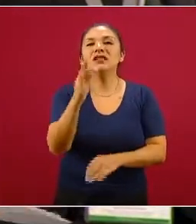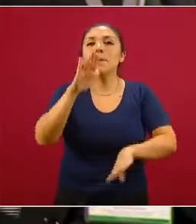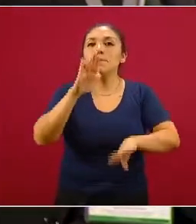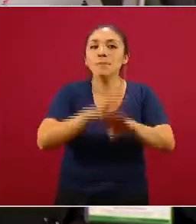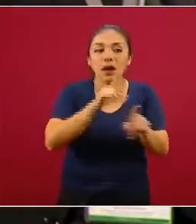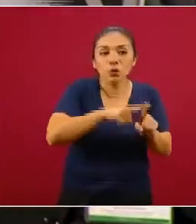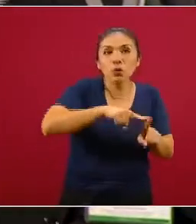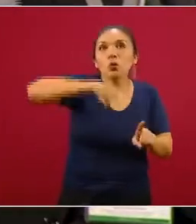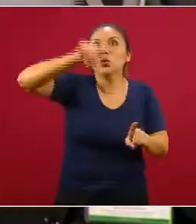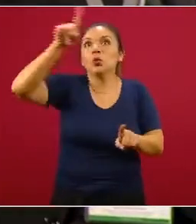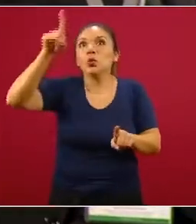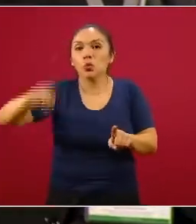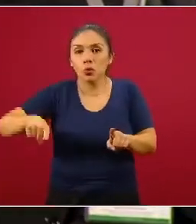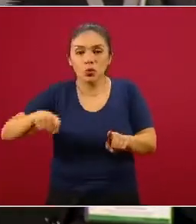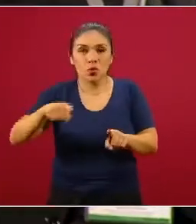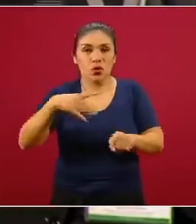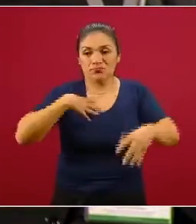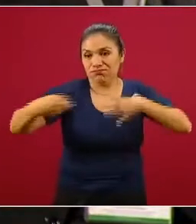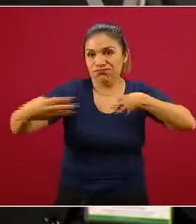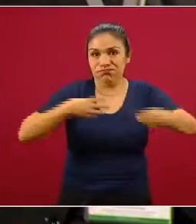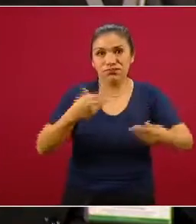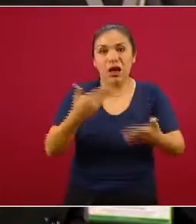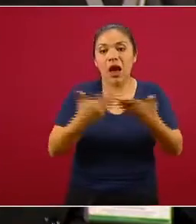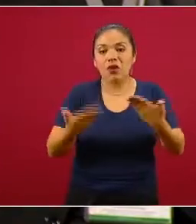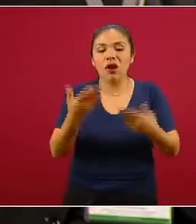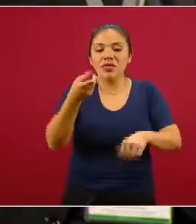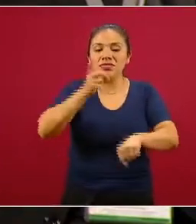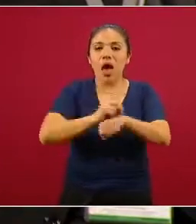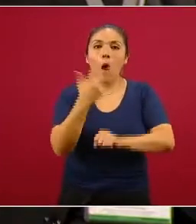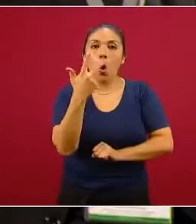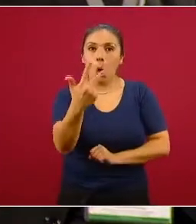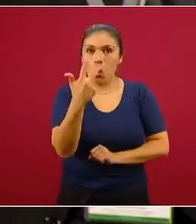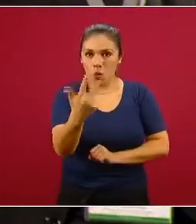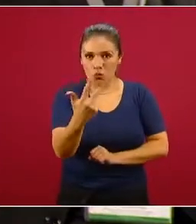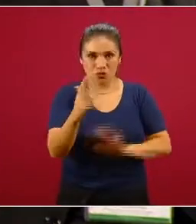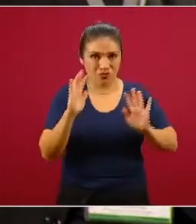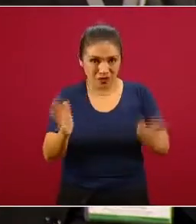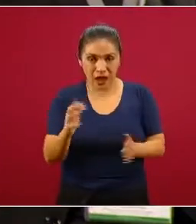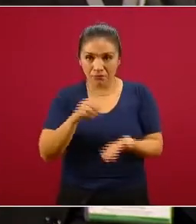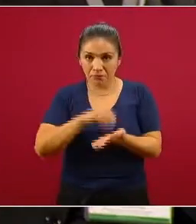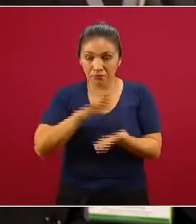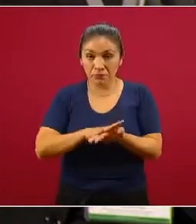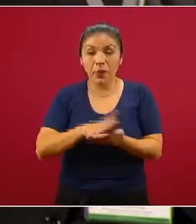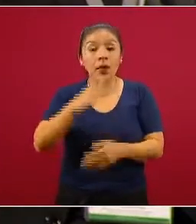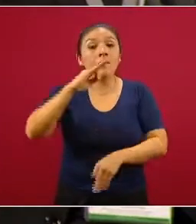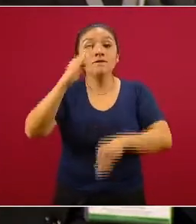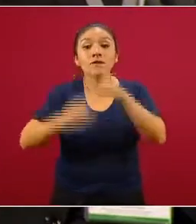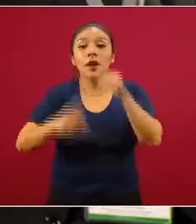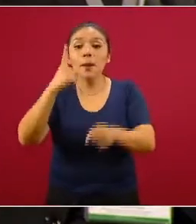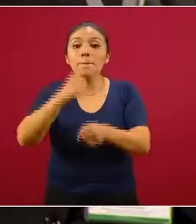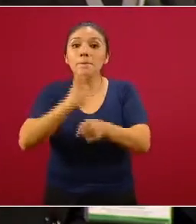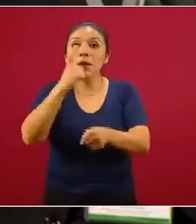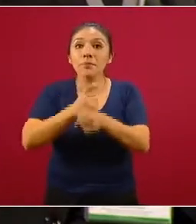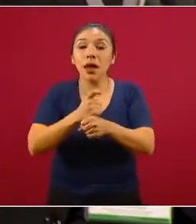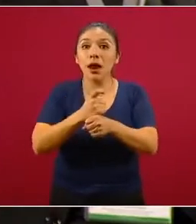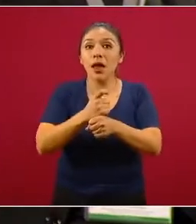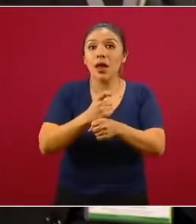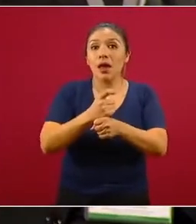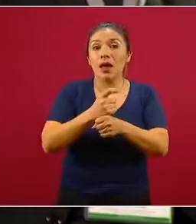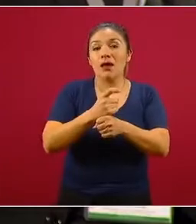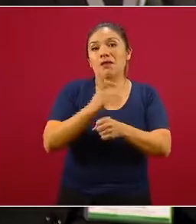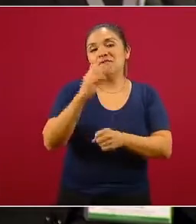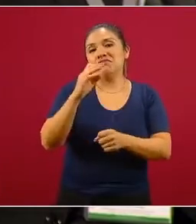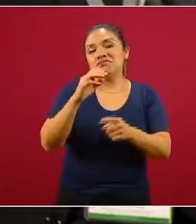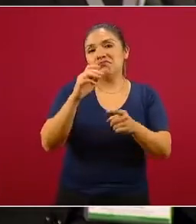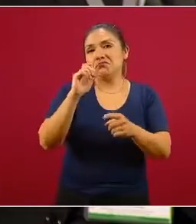de contagios, del 6 al 10, que ahora será el 8, ¿el fin del primer ciclo de la pandemia seguirá siendo el 25